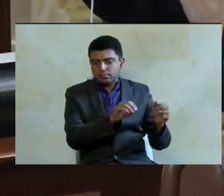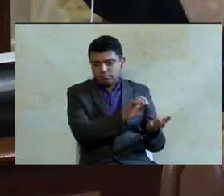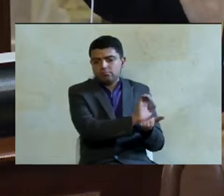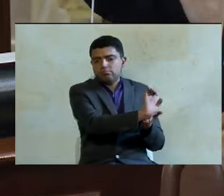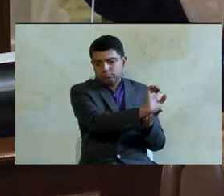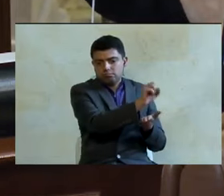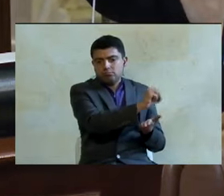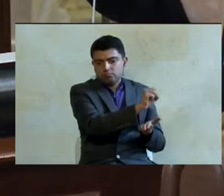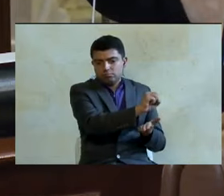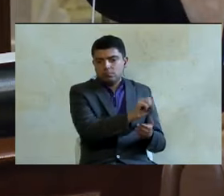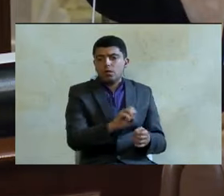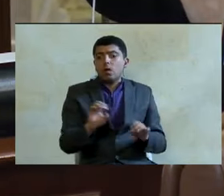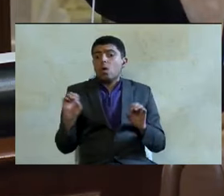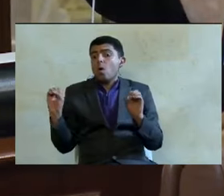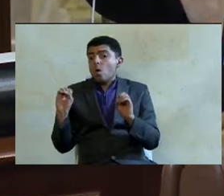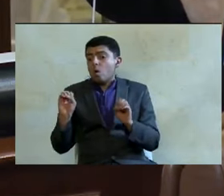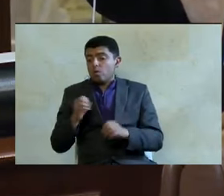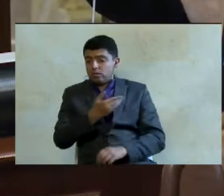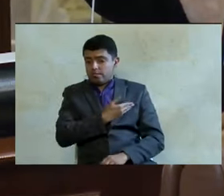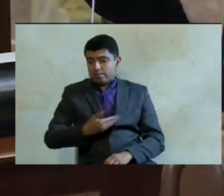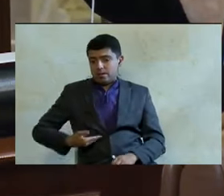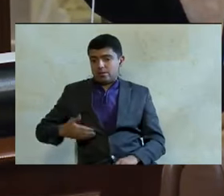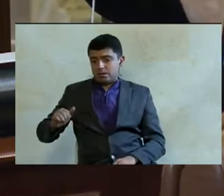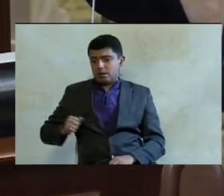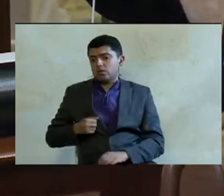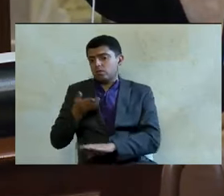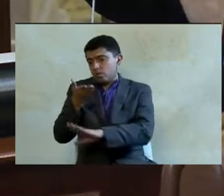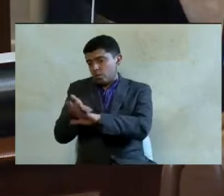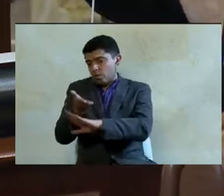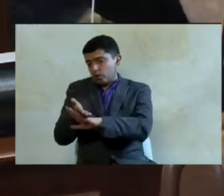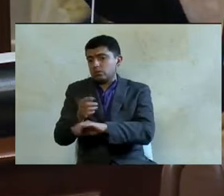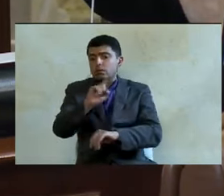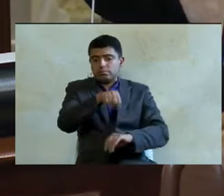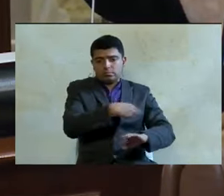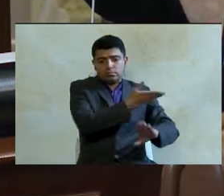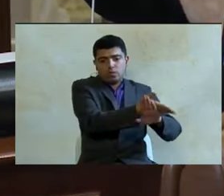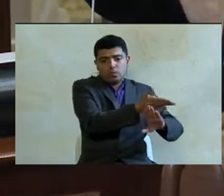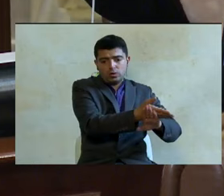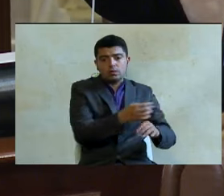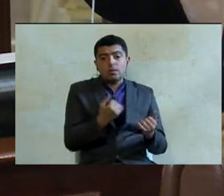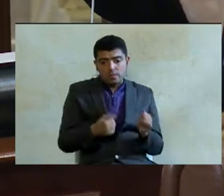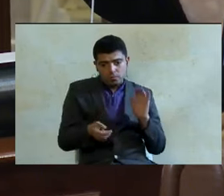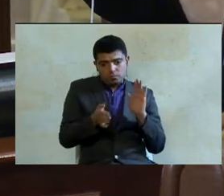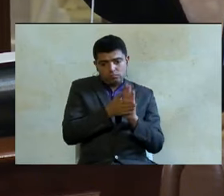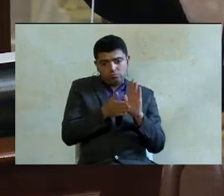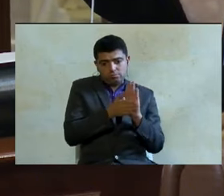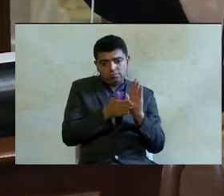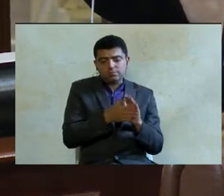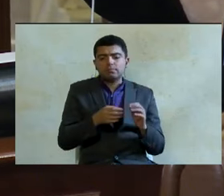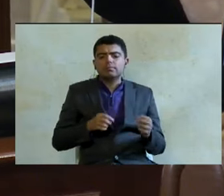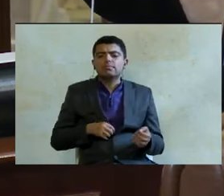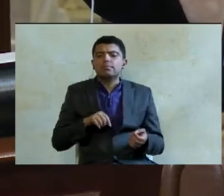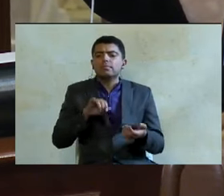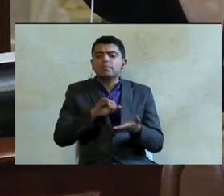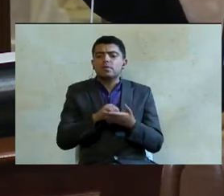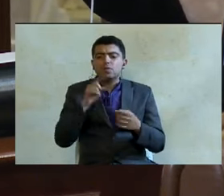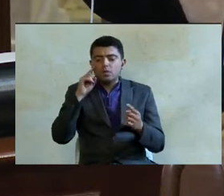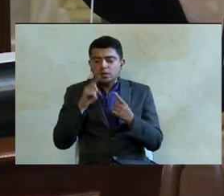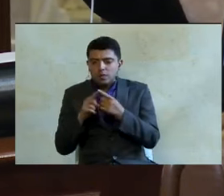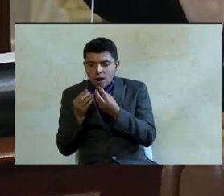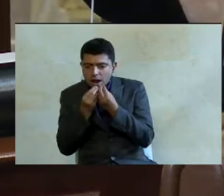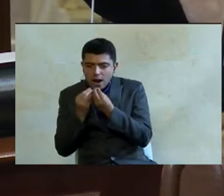presidente dejo mi proposición doctora lirio como a de que en la